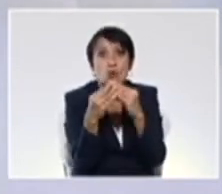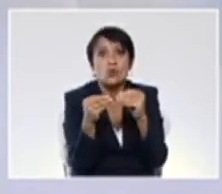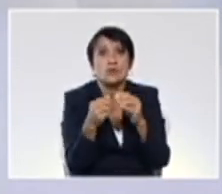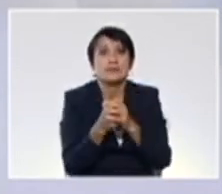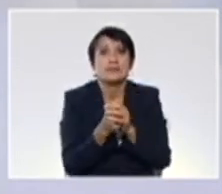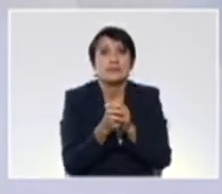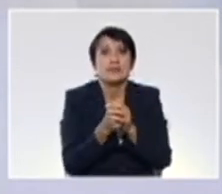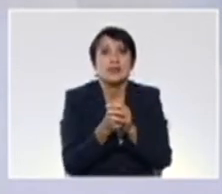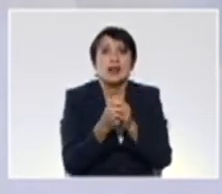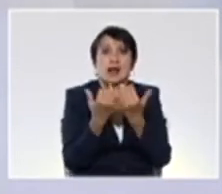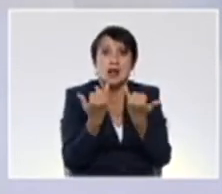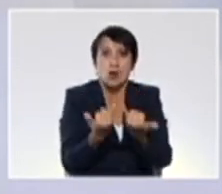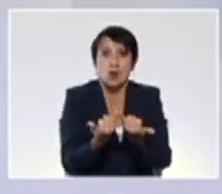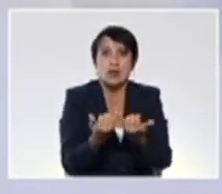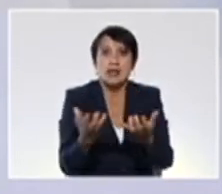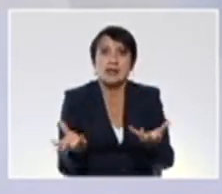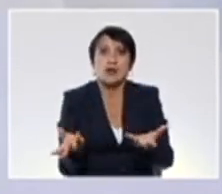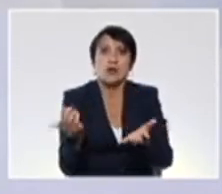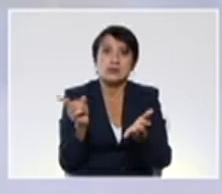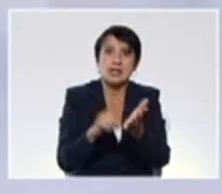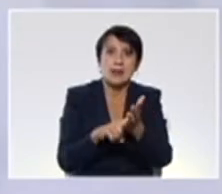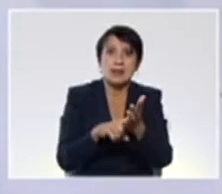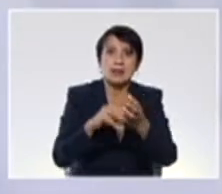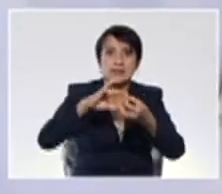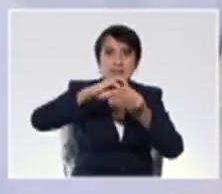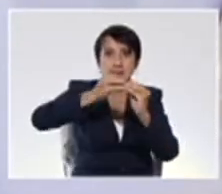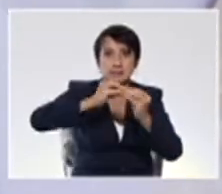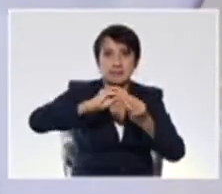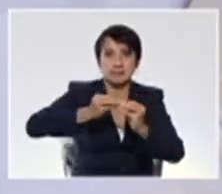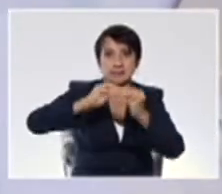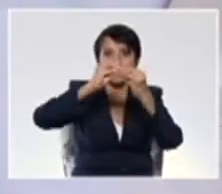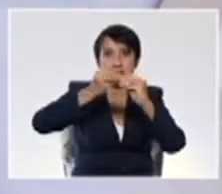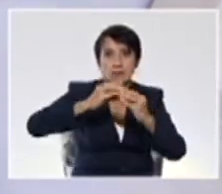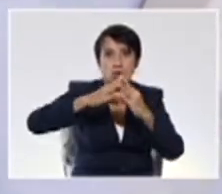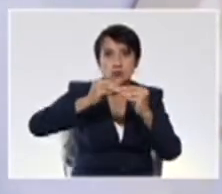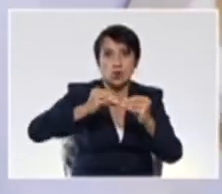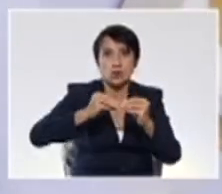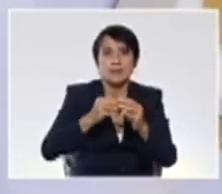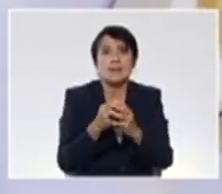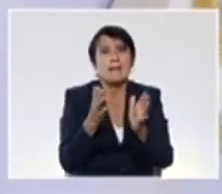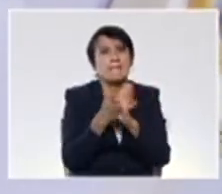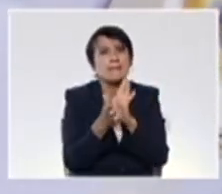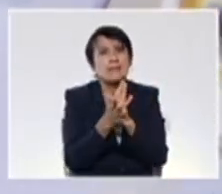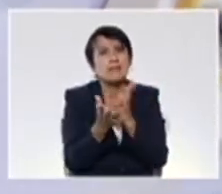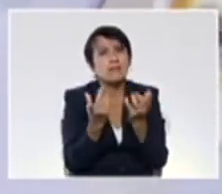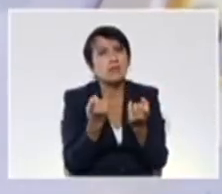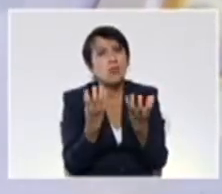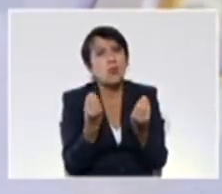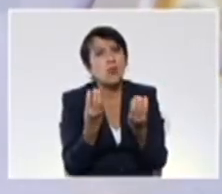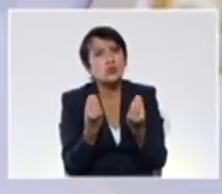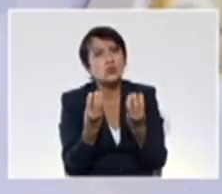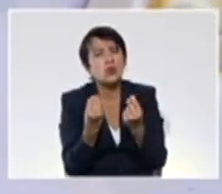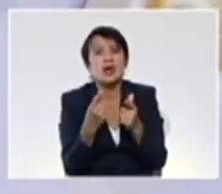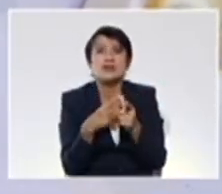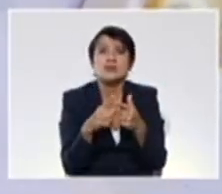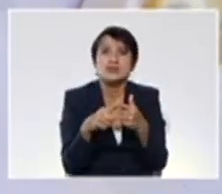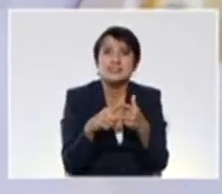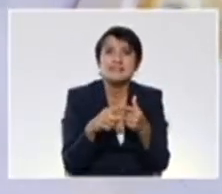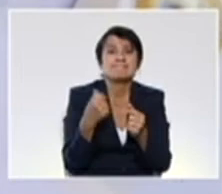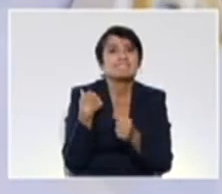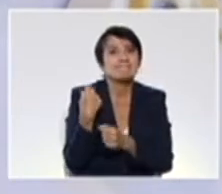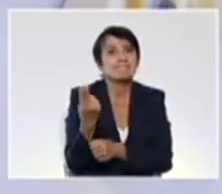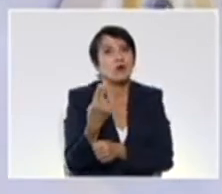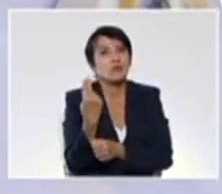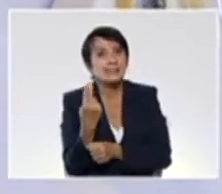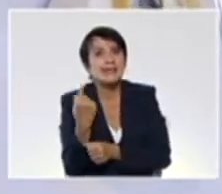a ensamblar nuevamente nuestra licuadora porque hay otra cosa que pasa mucho. Oye, Rey, yo estoy entonces utilizando mi